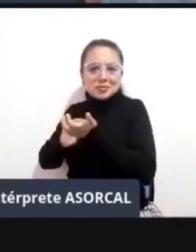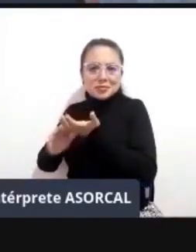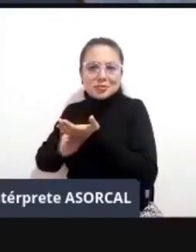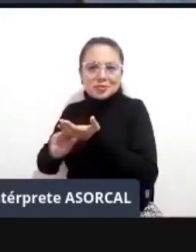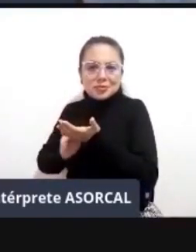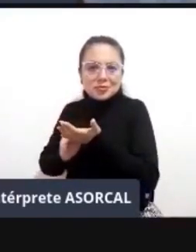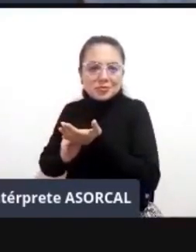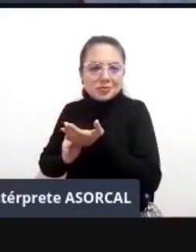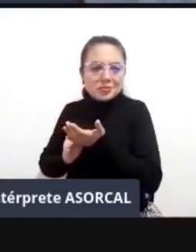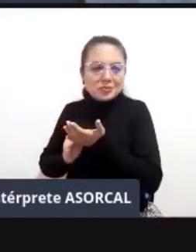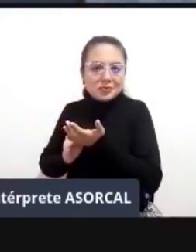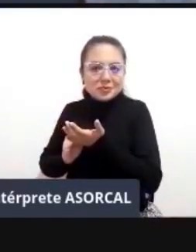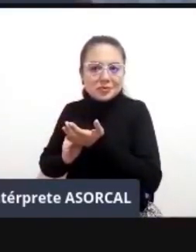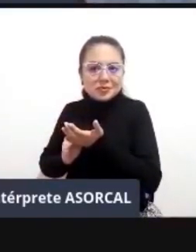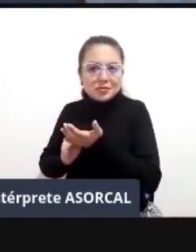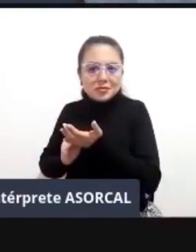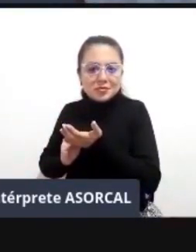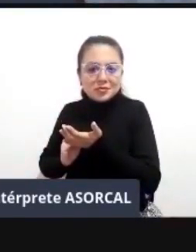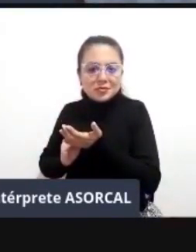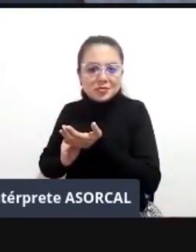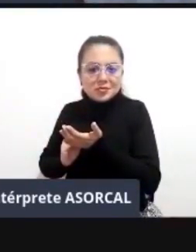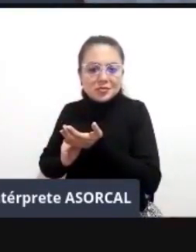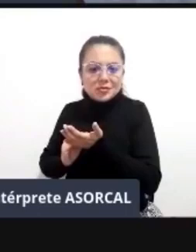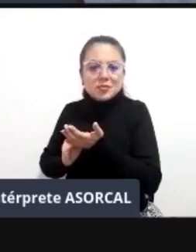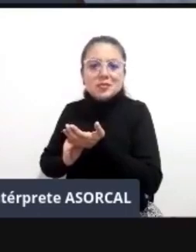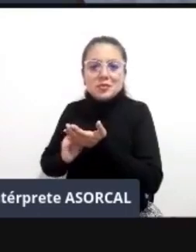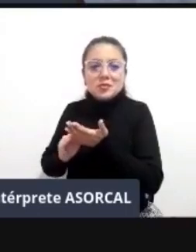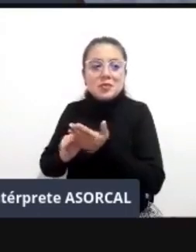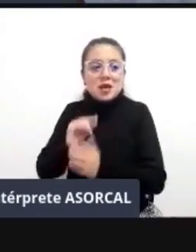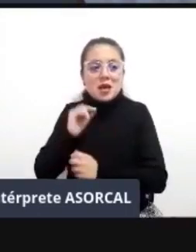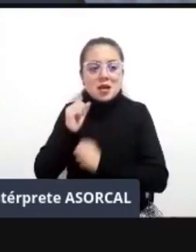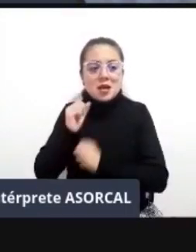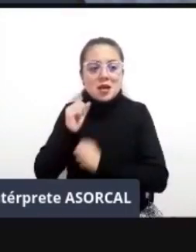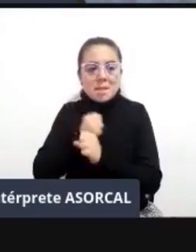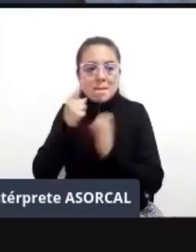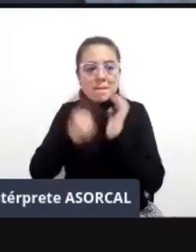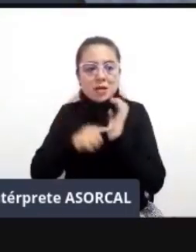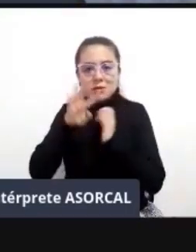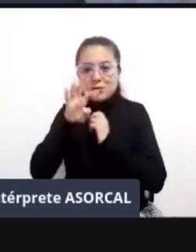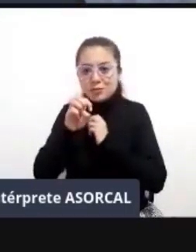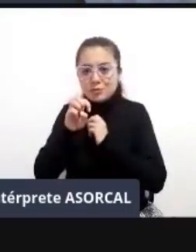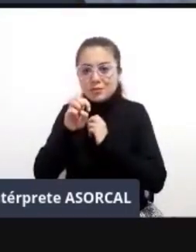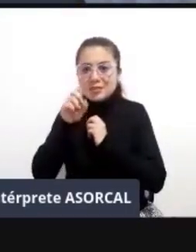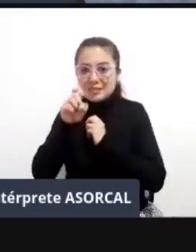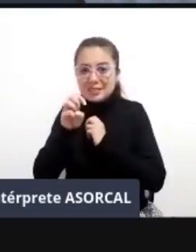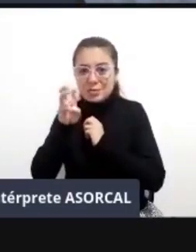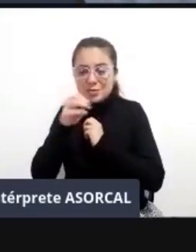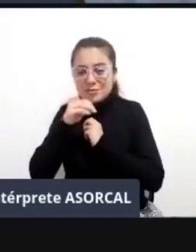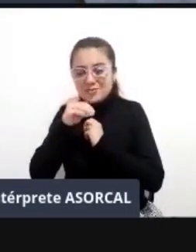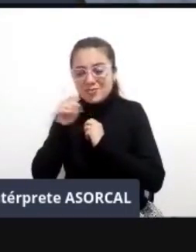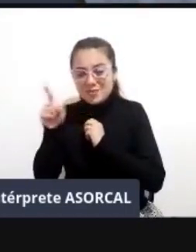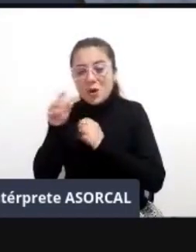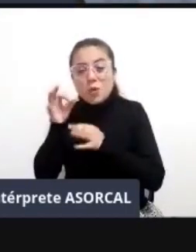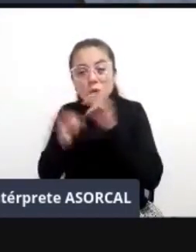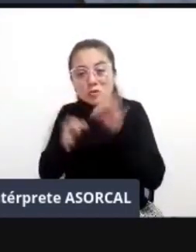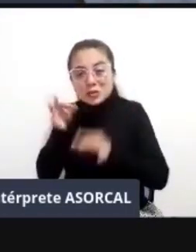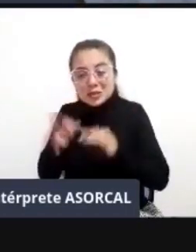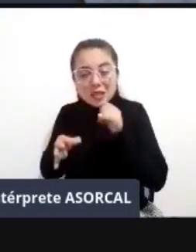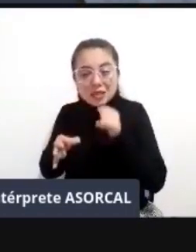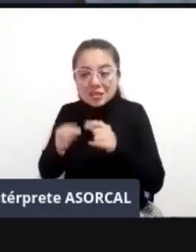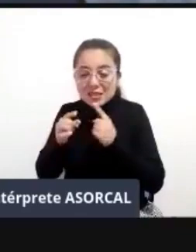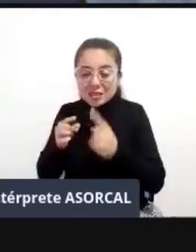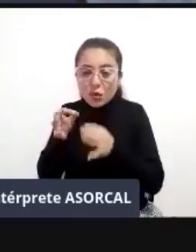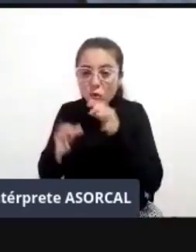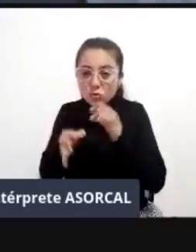justicia, esta frase la he tomado del documento de Medellín de 1968, la justicia todavía no tiene su casa en El